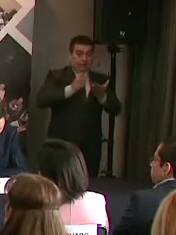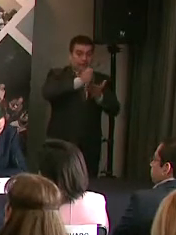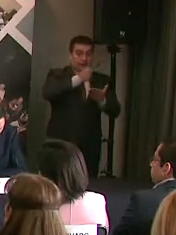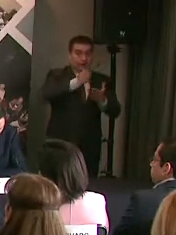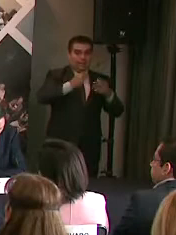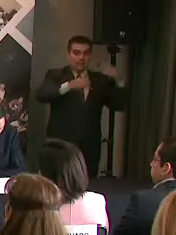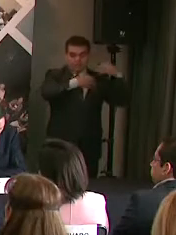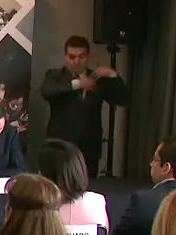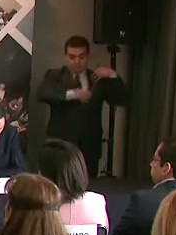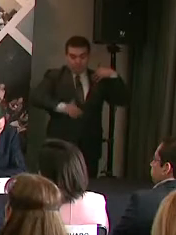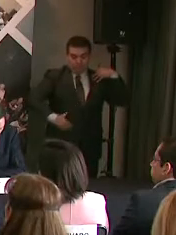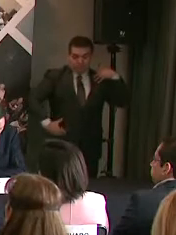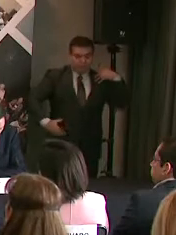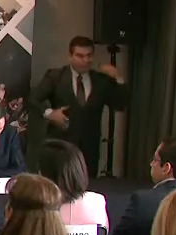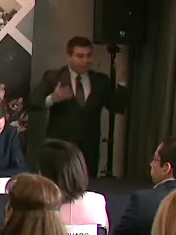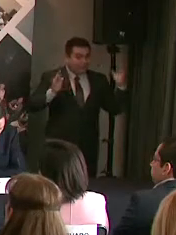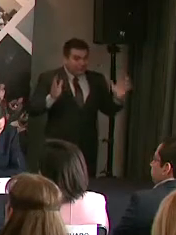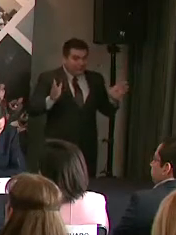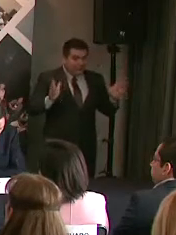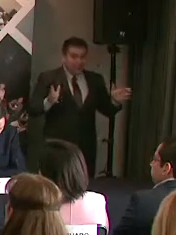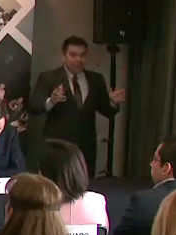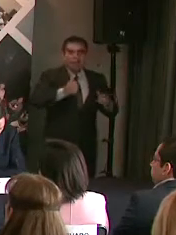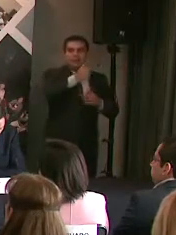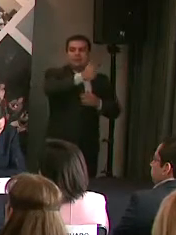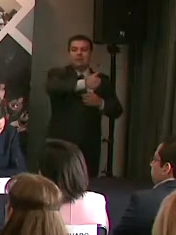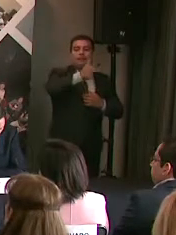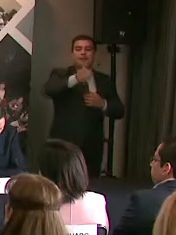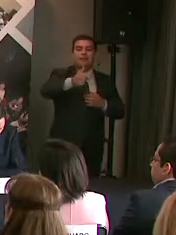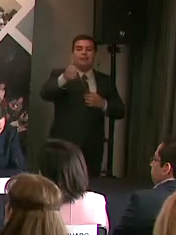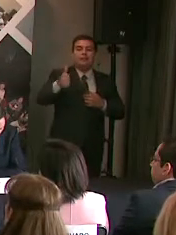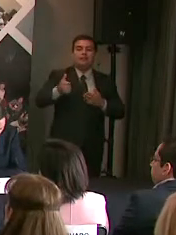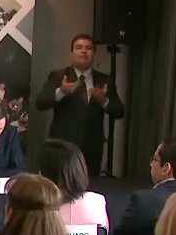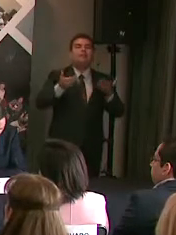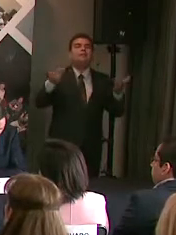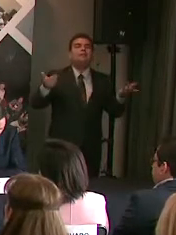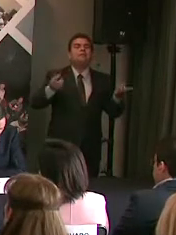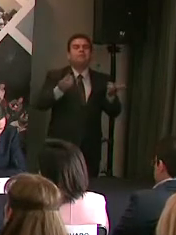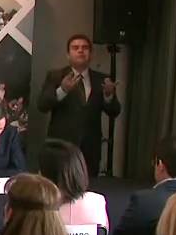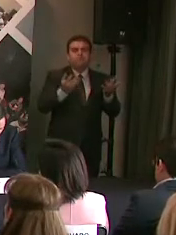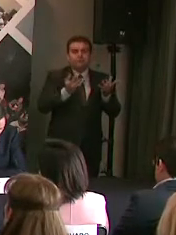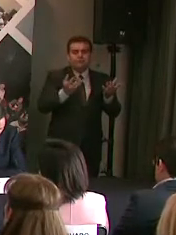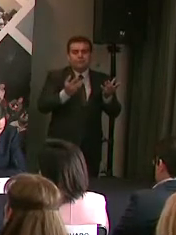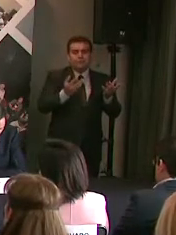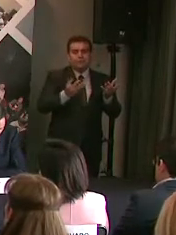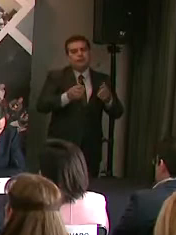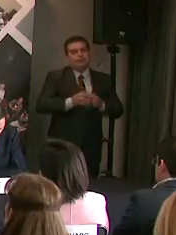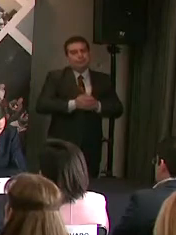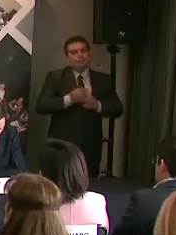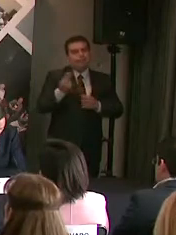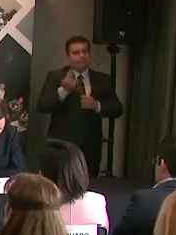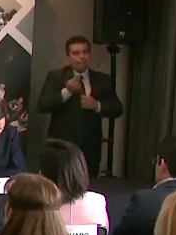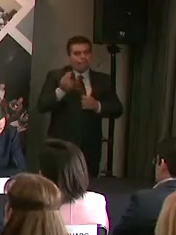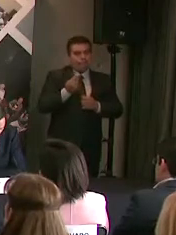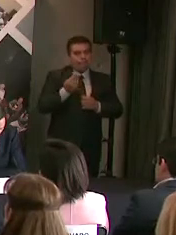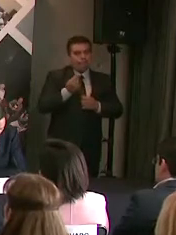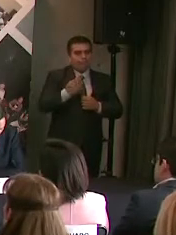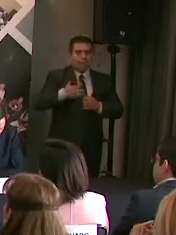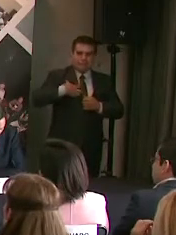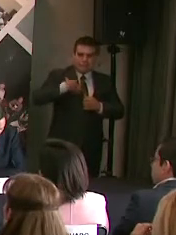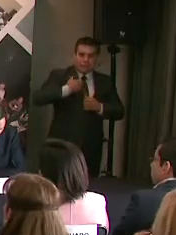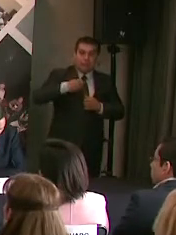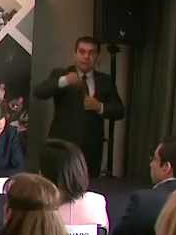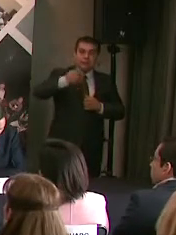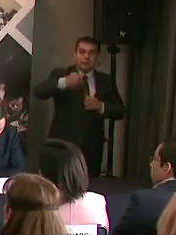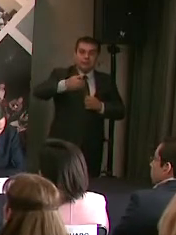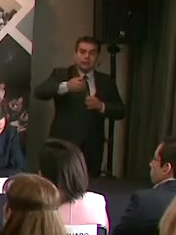de todas y de cada una habrá de ser incidir. Esa debe ser la meta final. A todas quienes